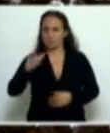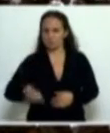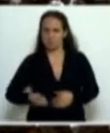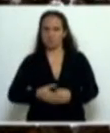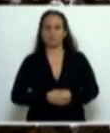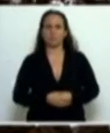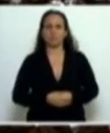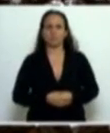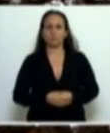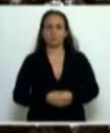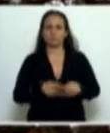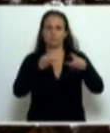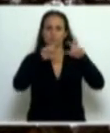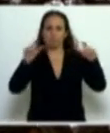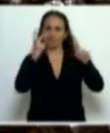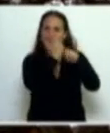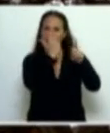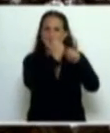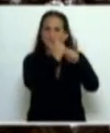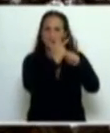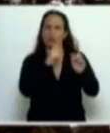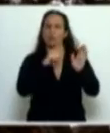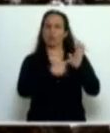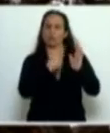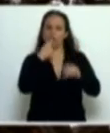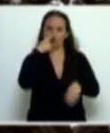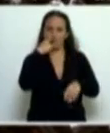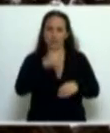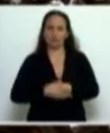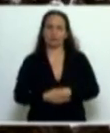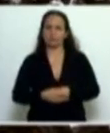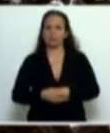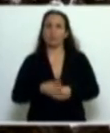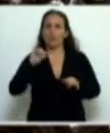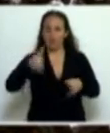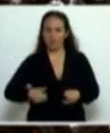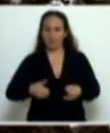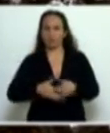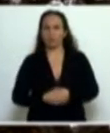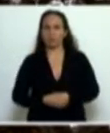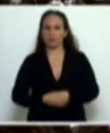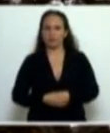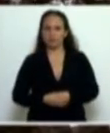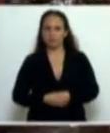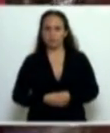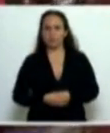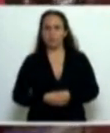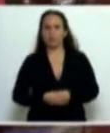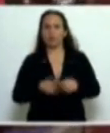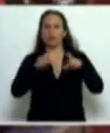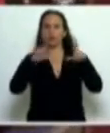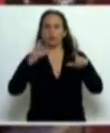Afirmativo. Capítulo tercero, artículo 7. Afirmativo.